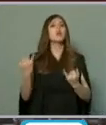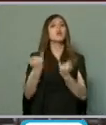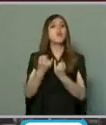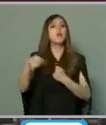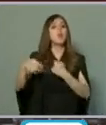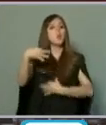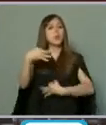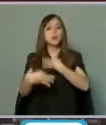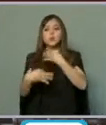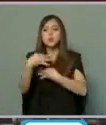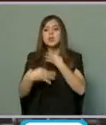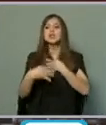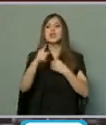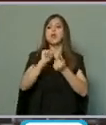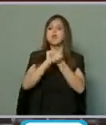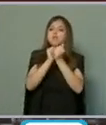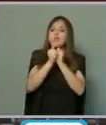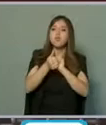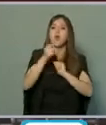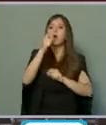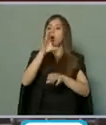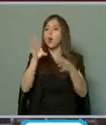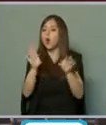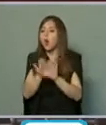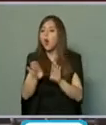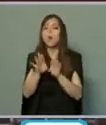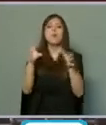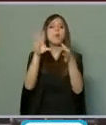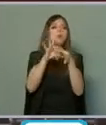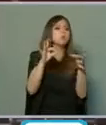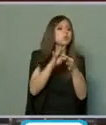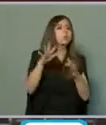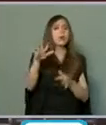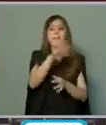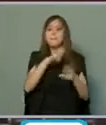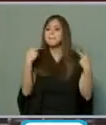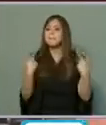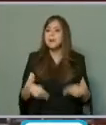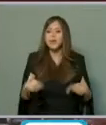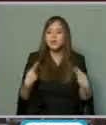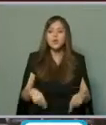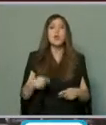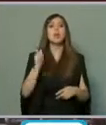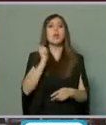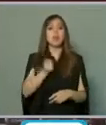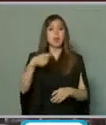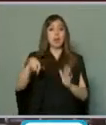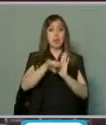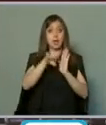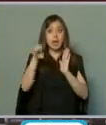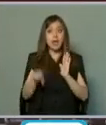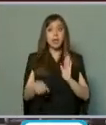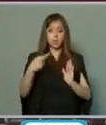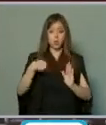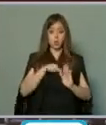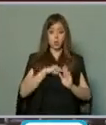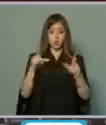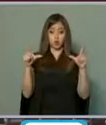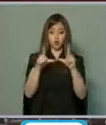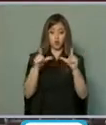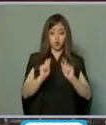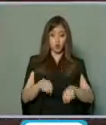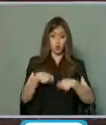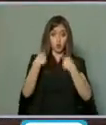justicia abierta, donde salgamos a explicar, salgamos a acercarnos a la ciudadanía, que sepan que existimos, que no expedimos como tribunal la credencial del INE, esa es